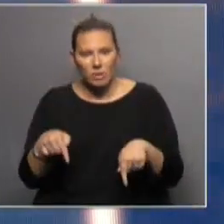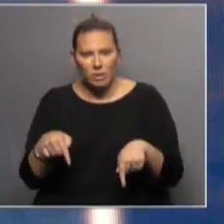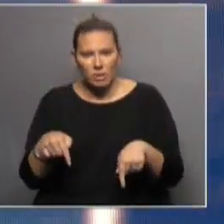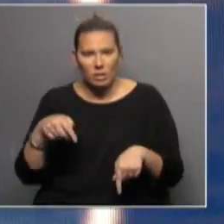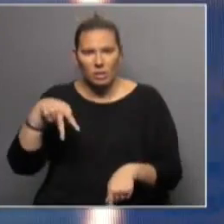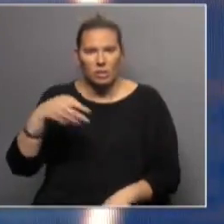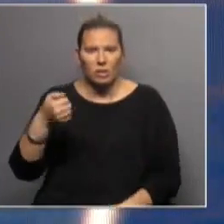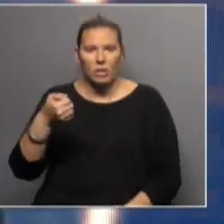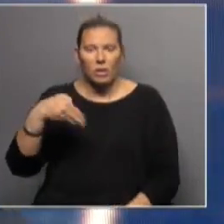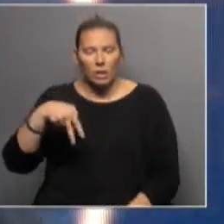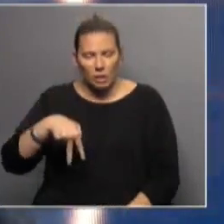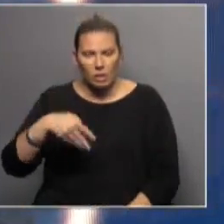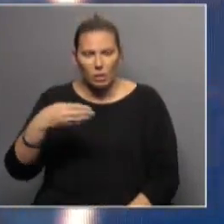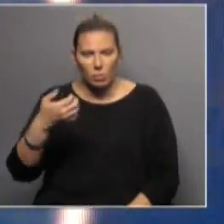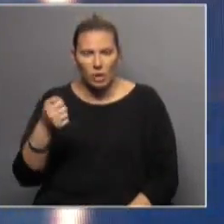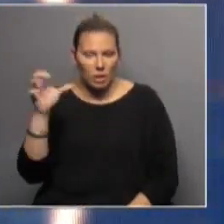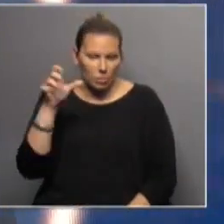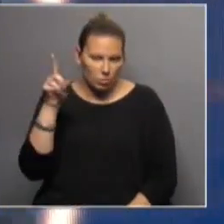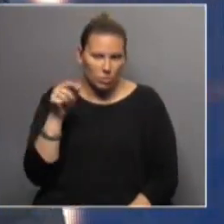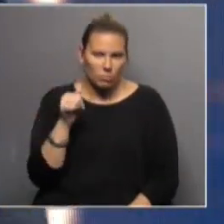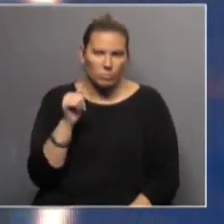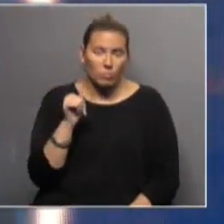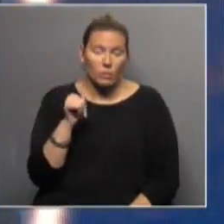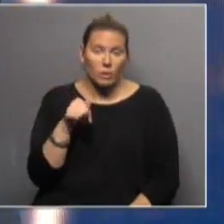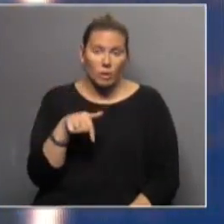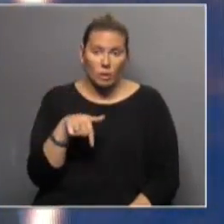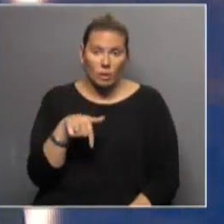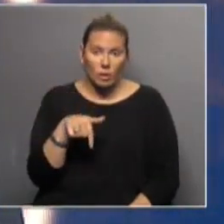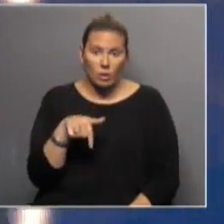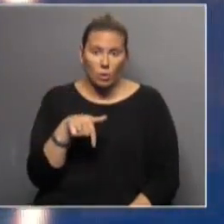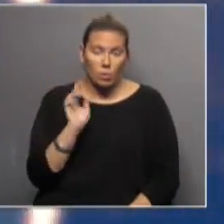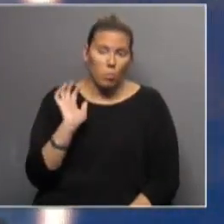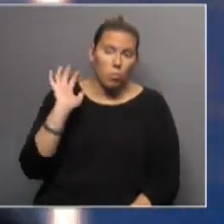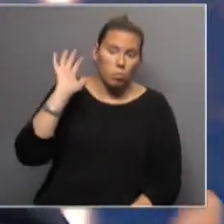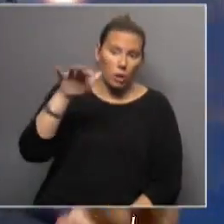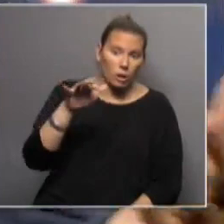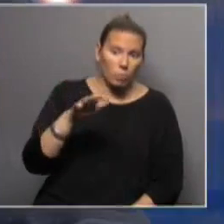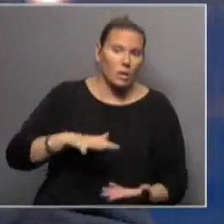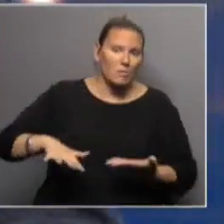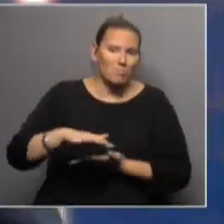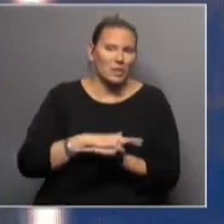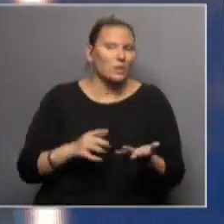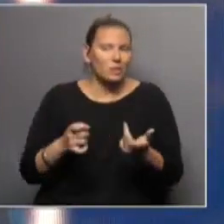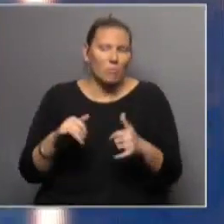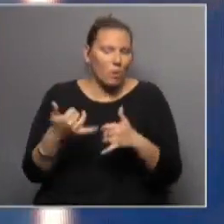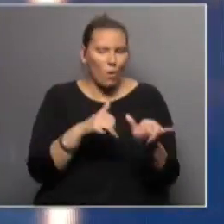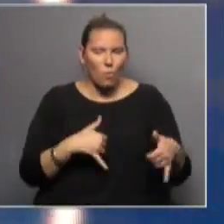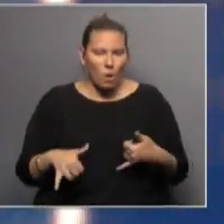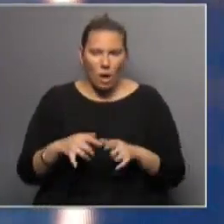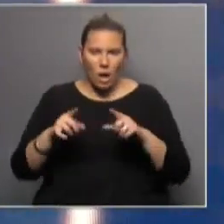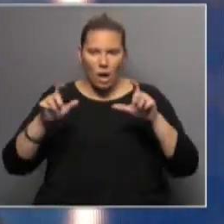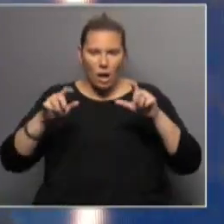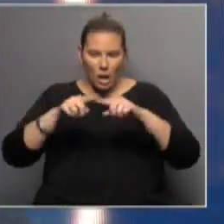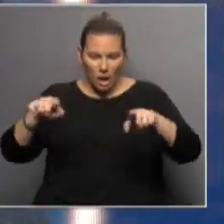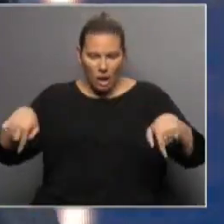FIBA. Es la mayor regla. Entonces, hoy el básquetbol se nutre de espacio, necesitas espacio para jugar. La cancha sigue